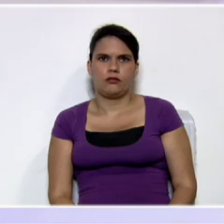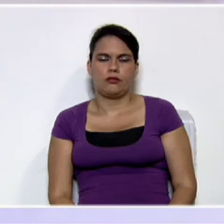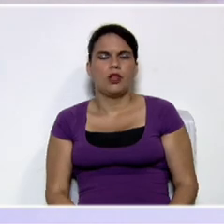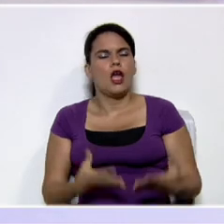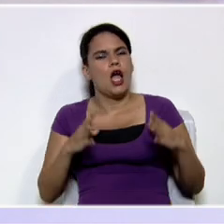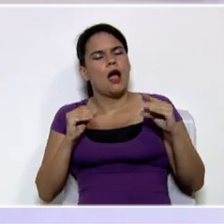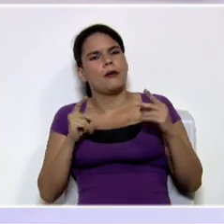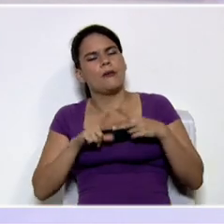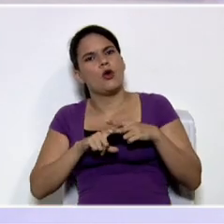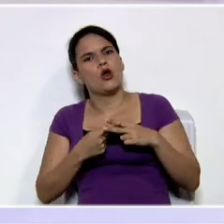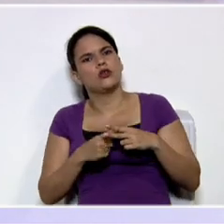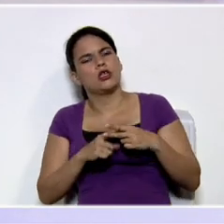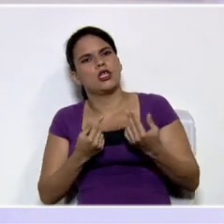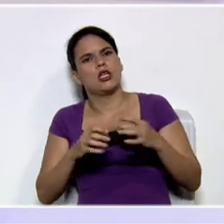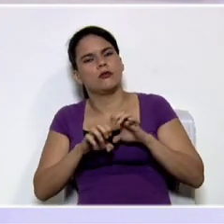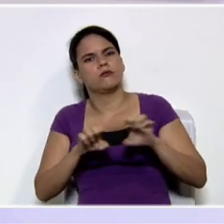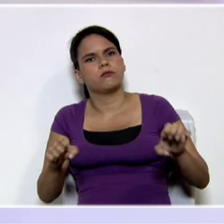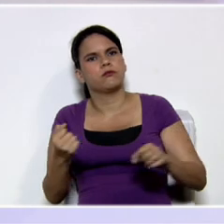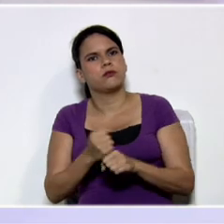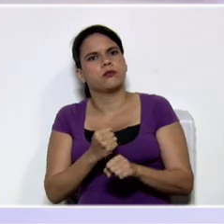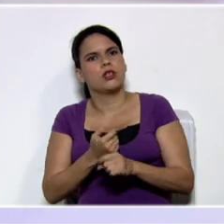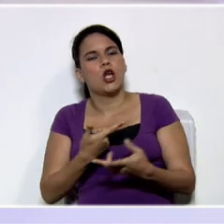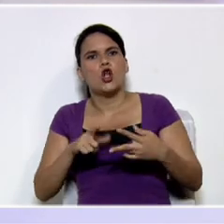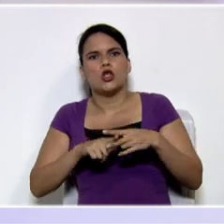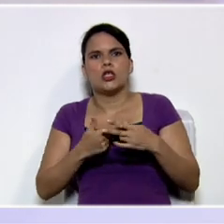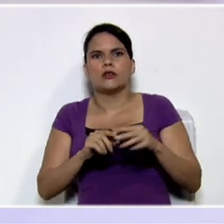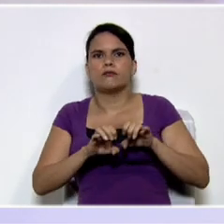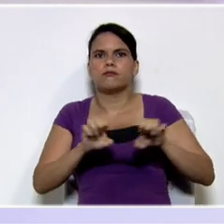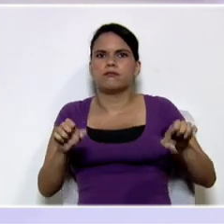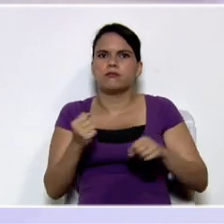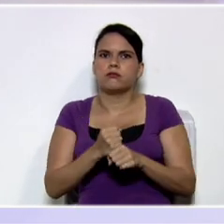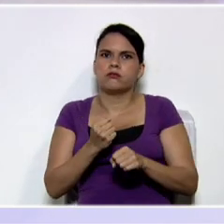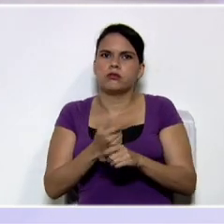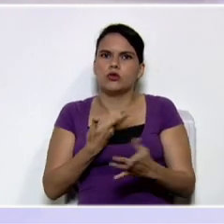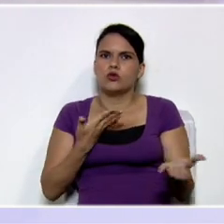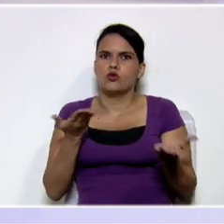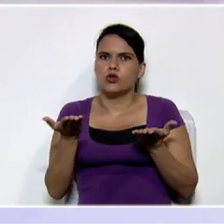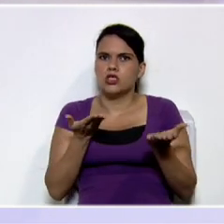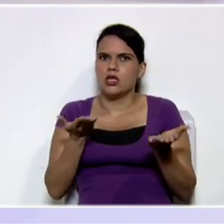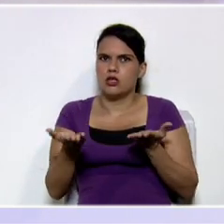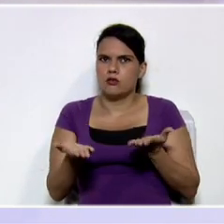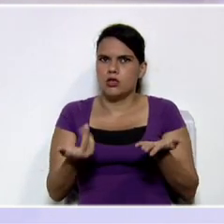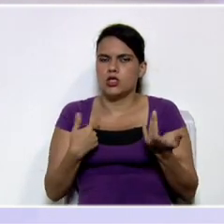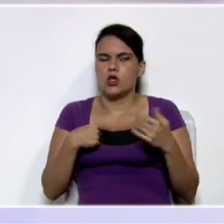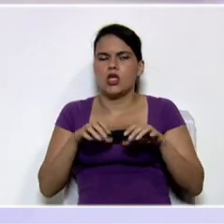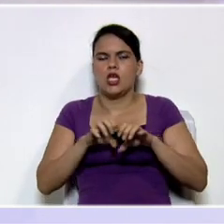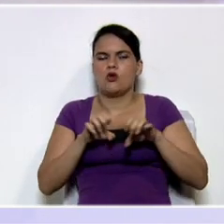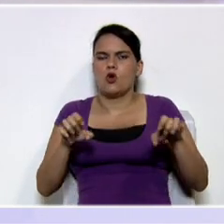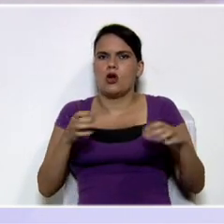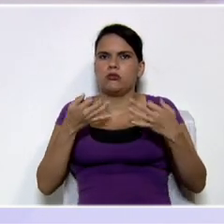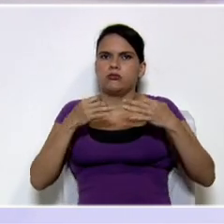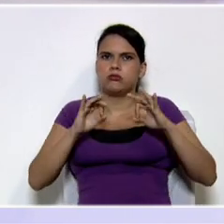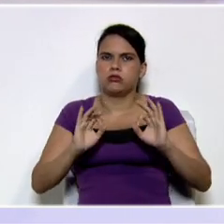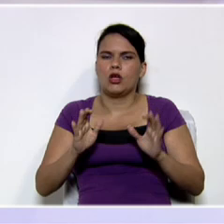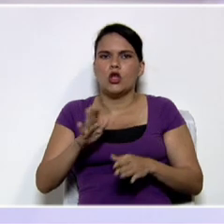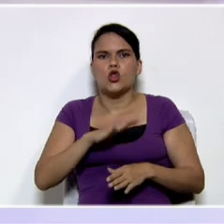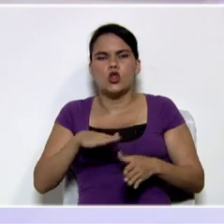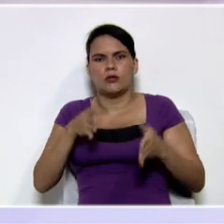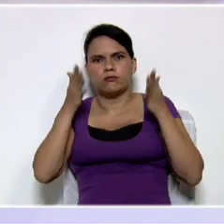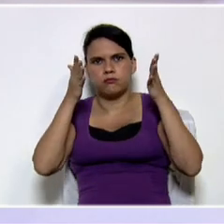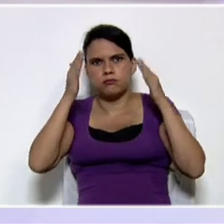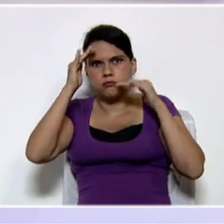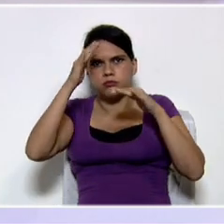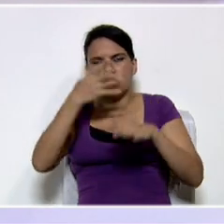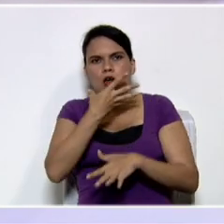de los talleres de educación laboral. Los talleres de educación laboral son un servicio de la modalidad de educación especial, donde atendemos